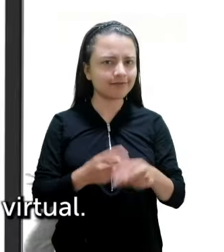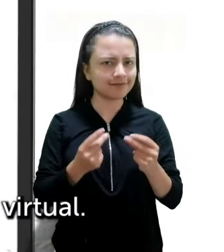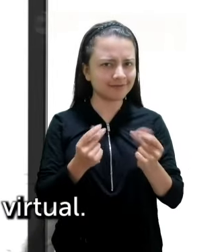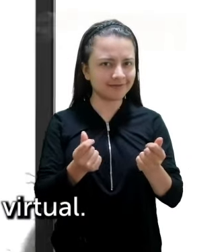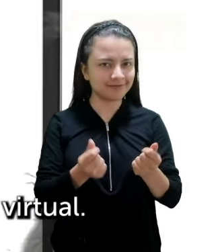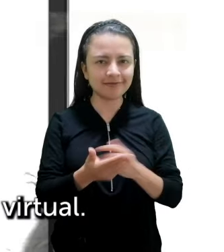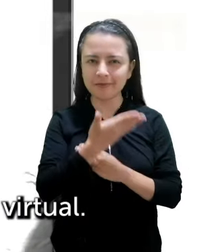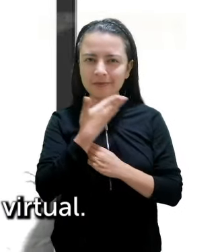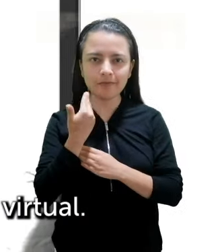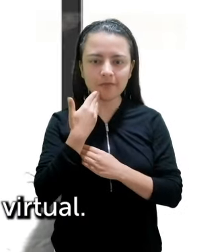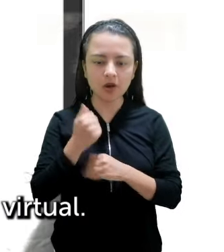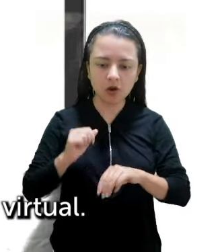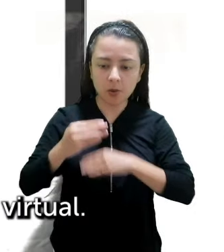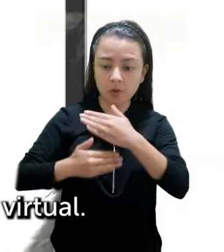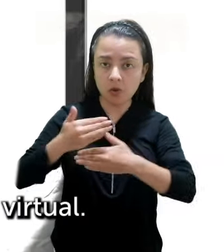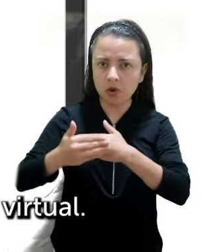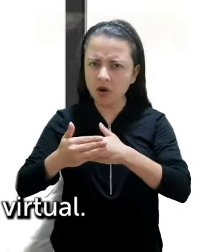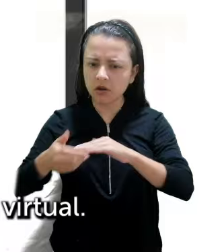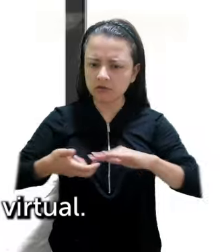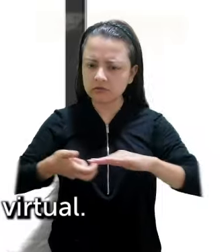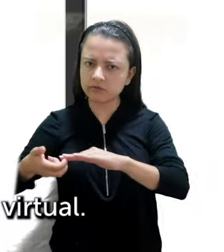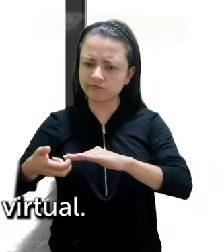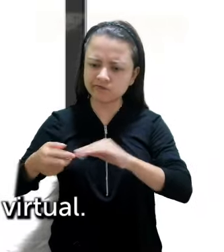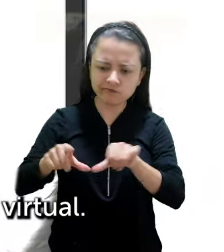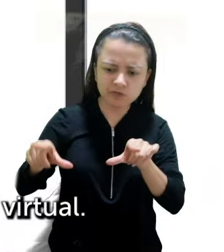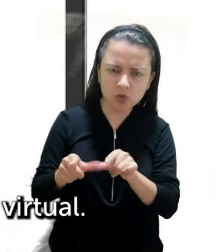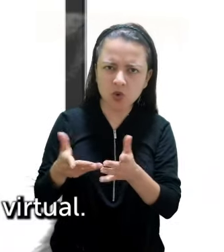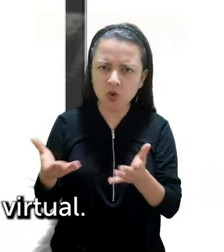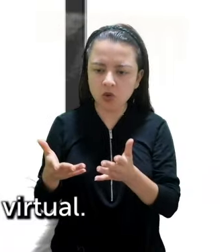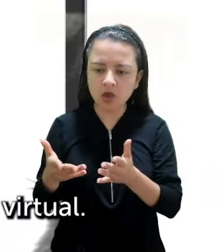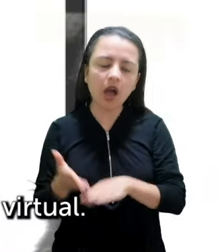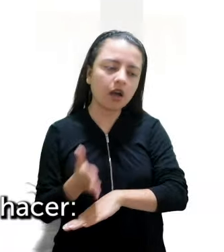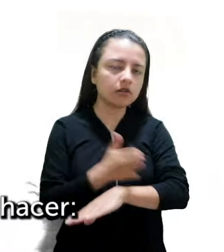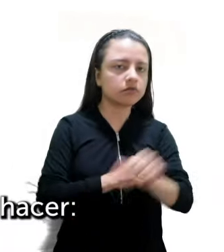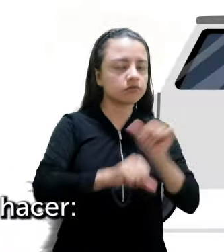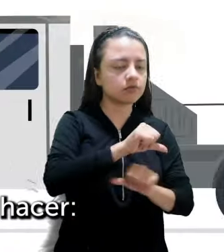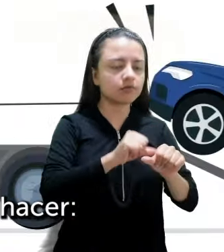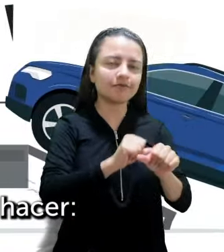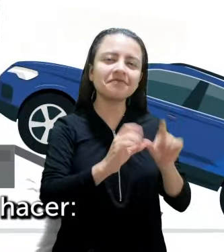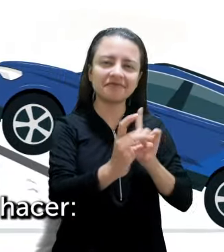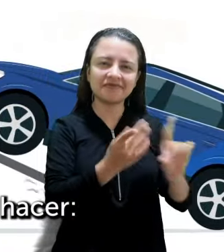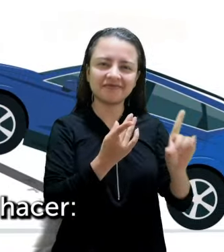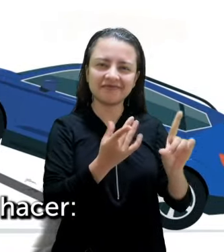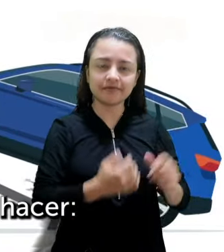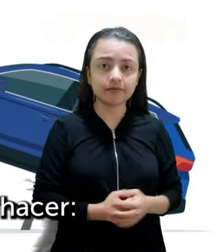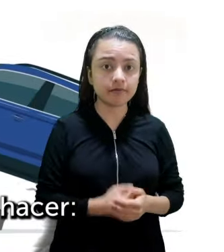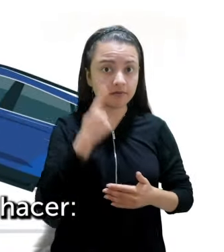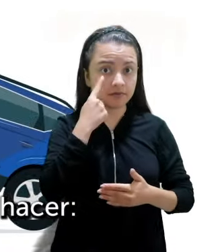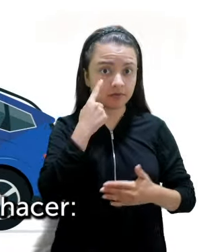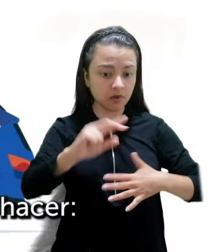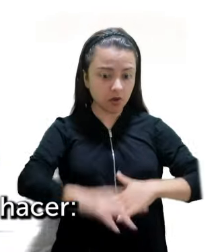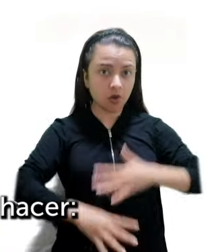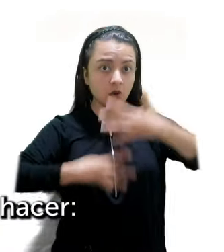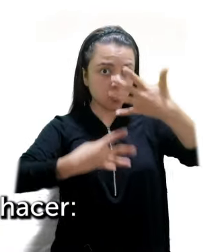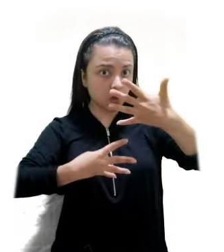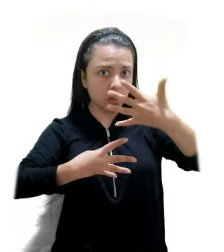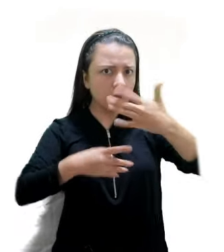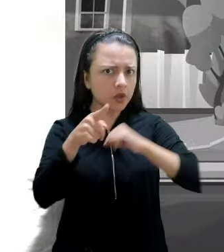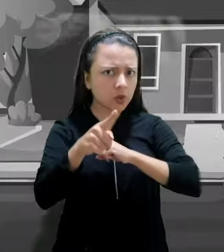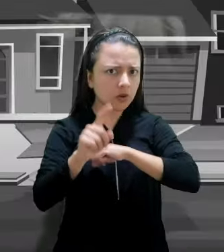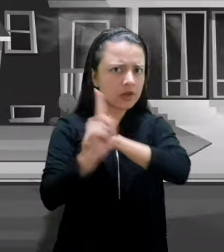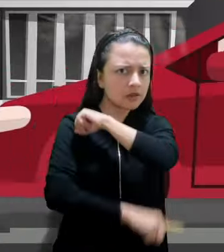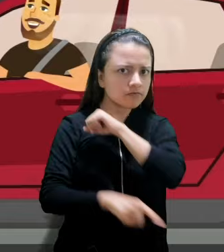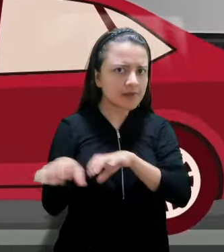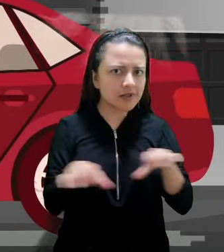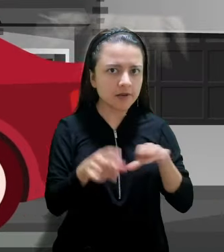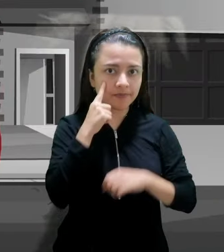Ahorra tiempo y retira tu vehículo de patios desde casa de manera virtual. Si has cometido alguna de las siguientes 9 infracciones, lo puedes